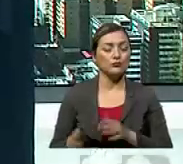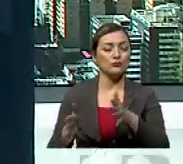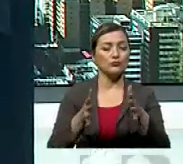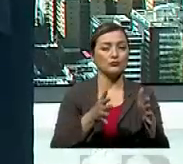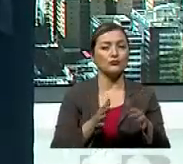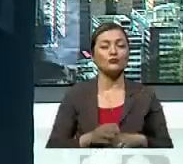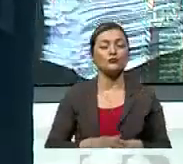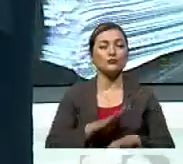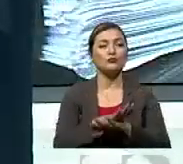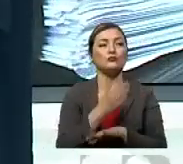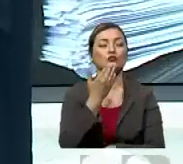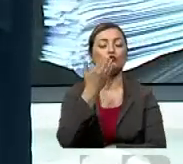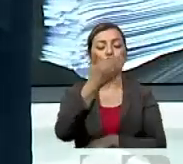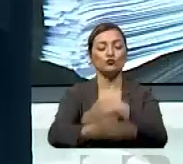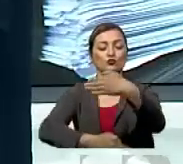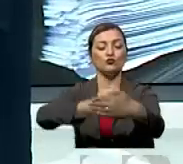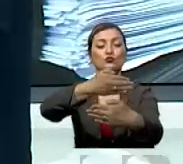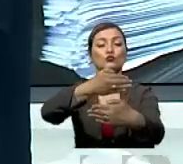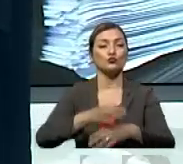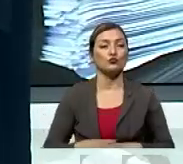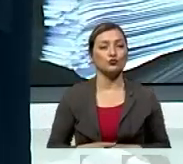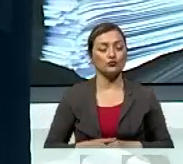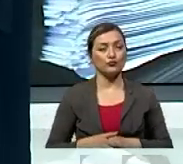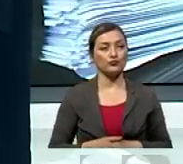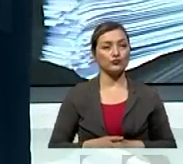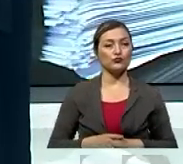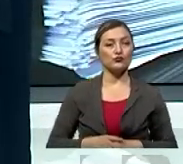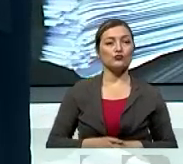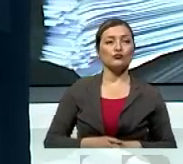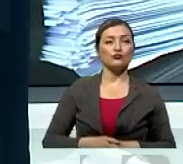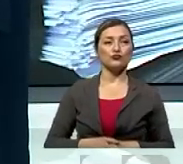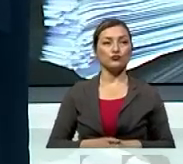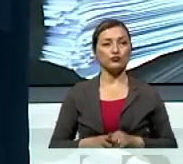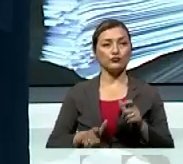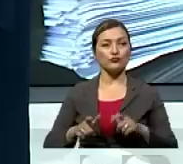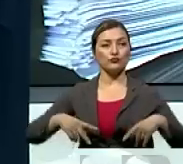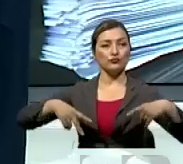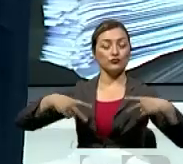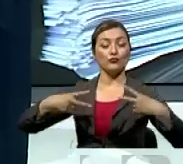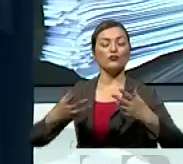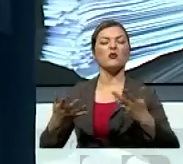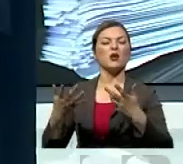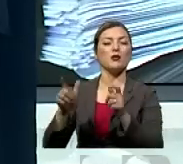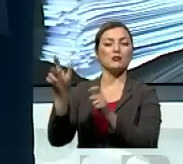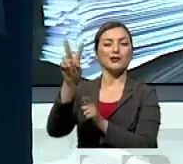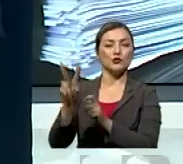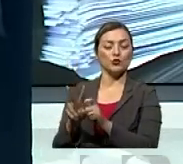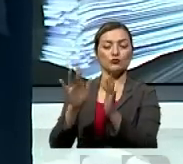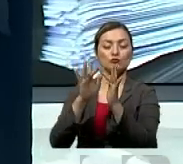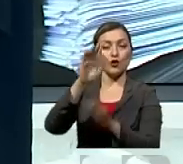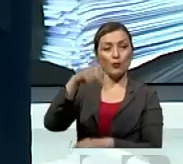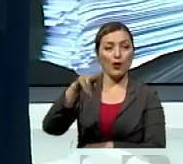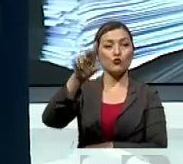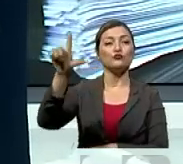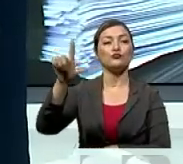Y precisamente para conocer cómo avanza este proceso de regularización migratoria para ciudadanos venezolanos, vamos a hacer contacto con nuestro compañero Paul